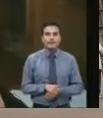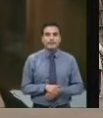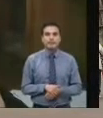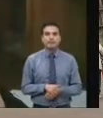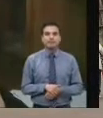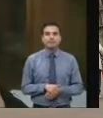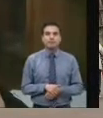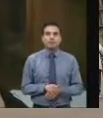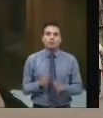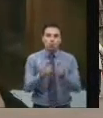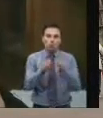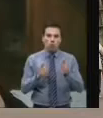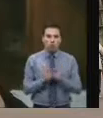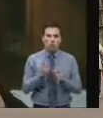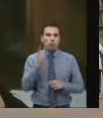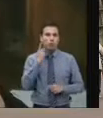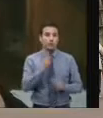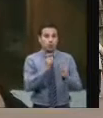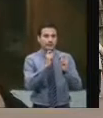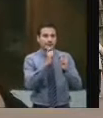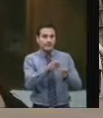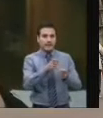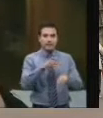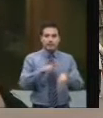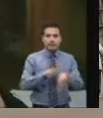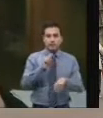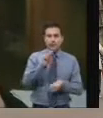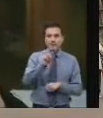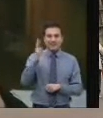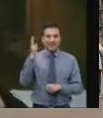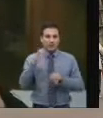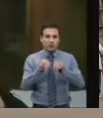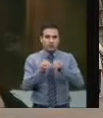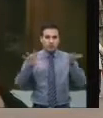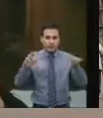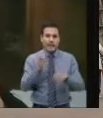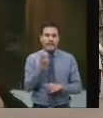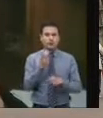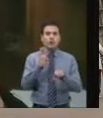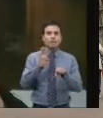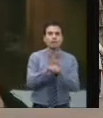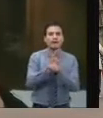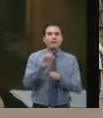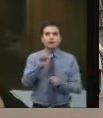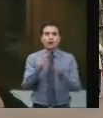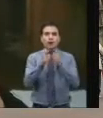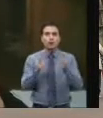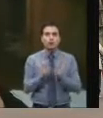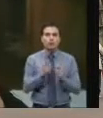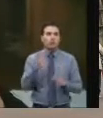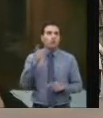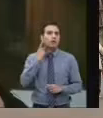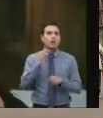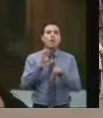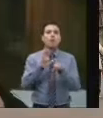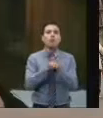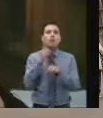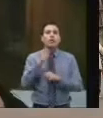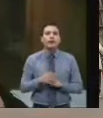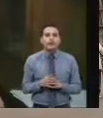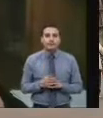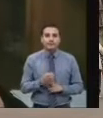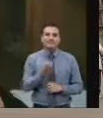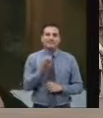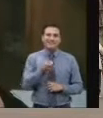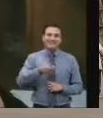y televisión a través de los tiempos del Estado son beneficios concedidos a los partidos políticos en su calidad de entes de interés